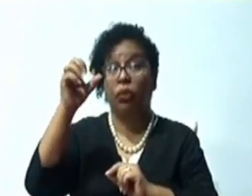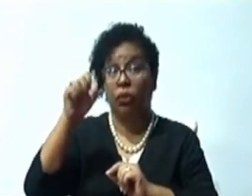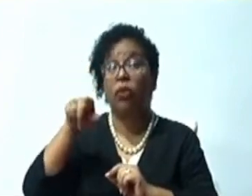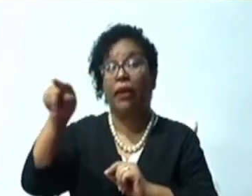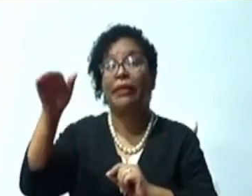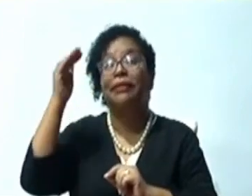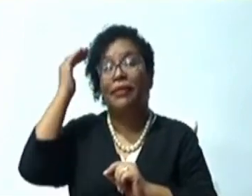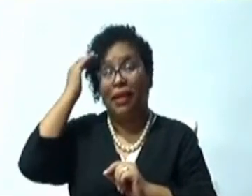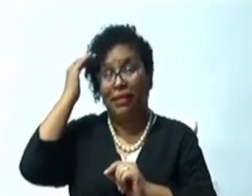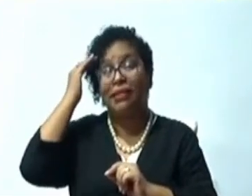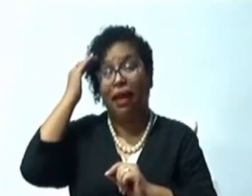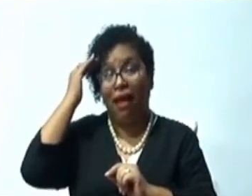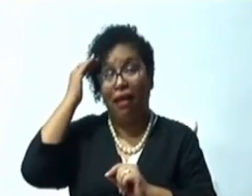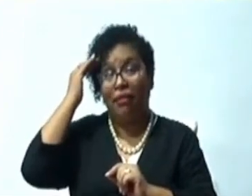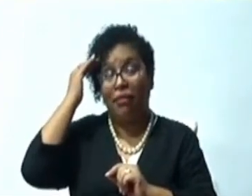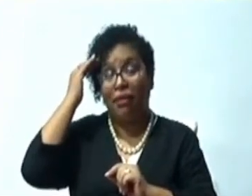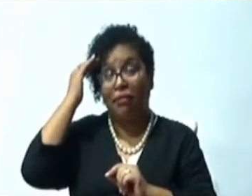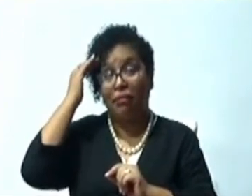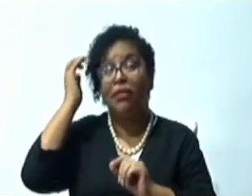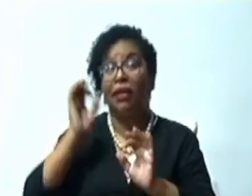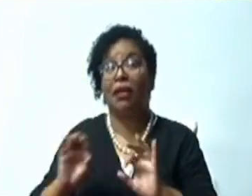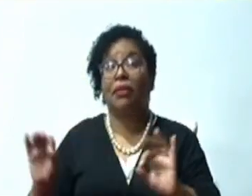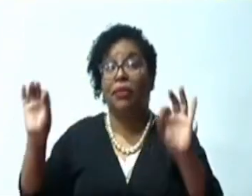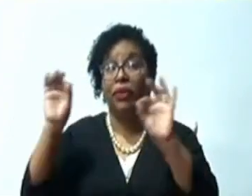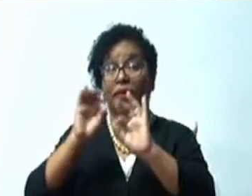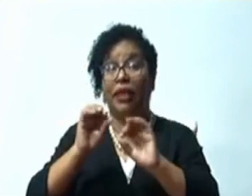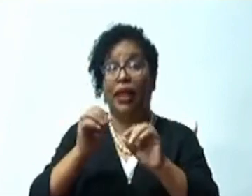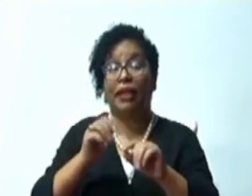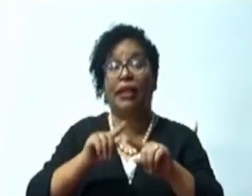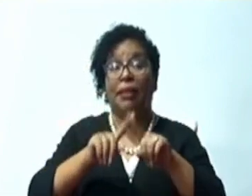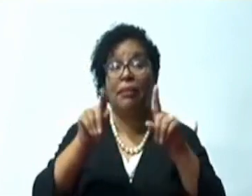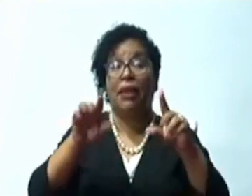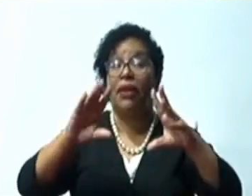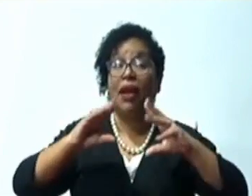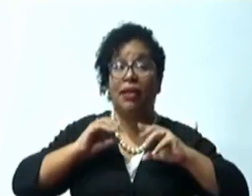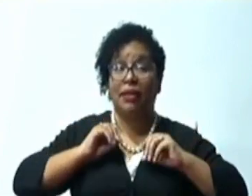razón, no podemos acogerla porque es un tema numérico.